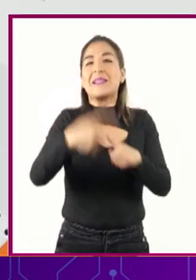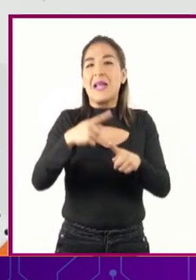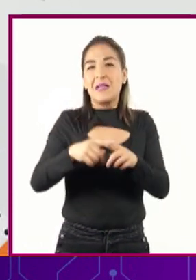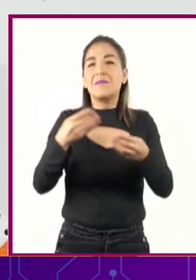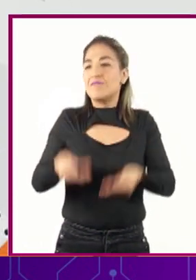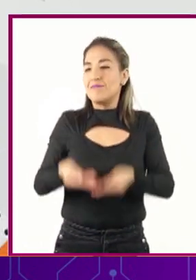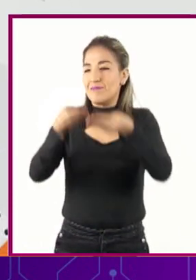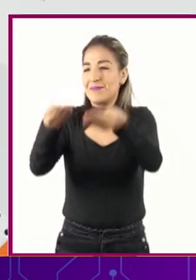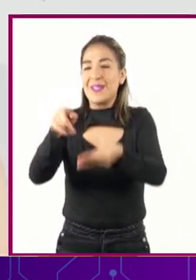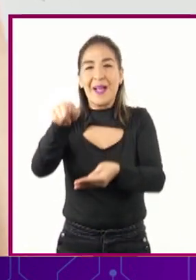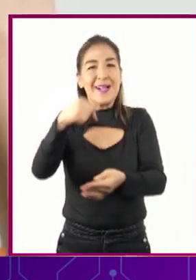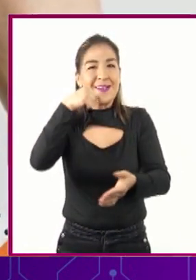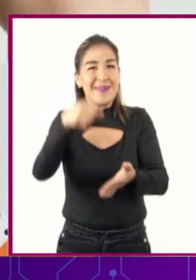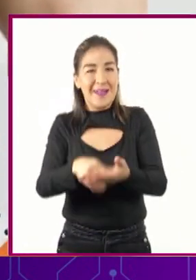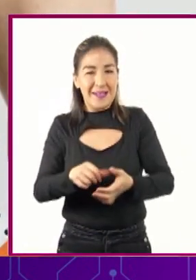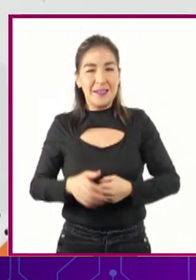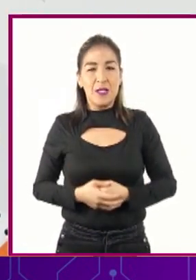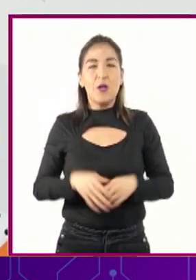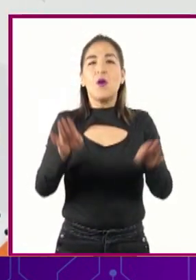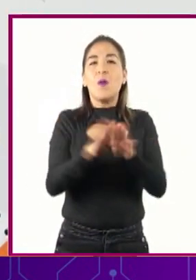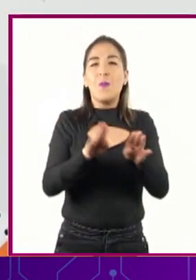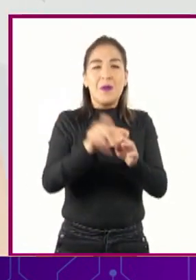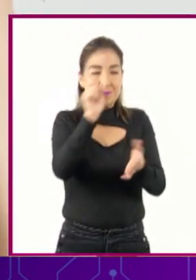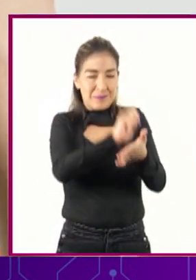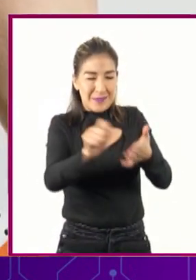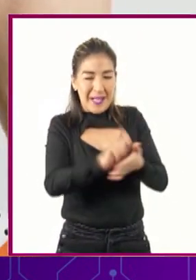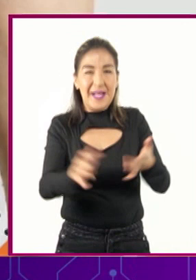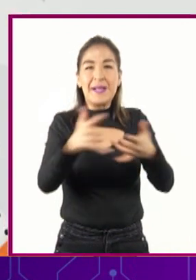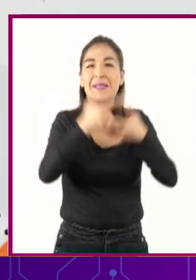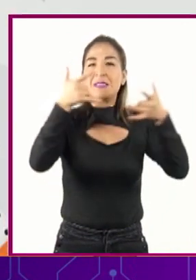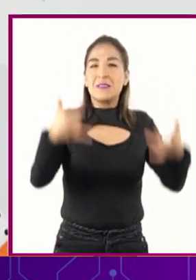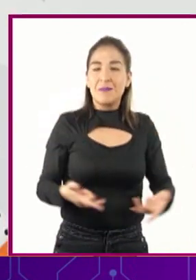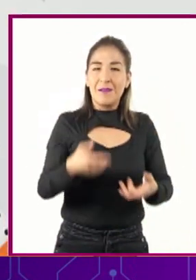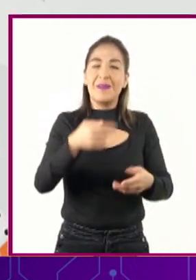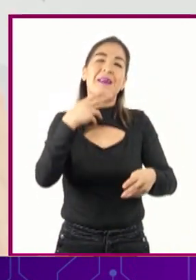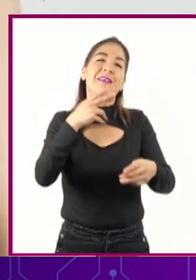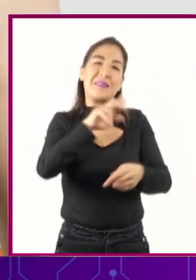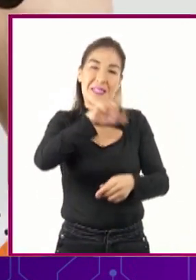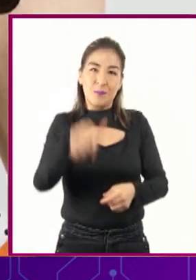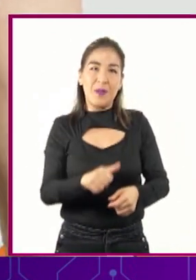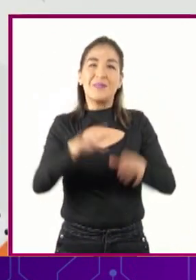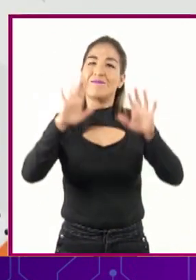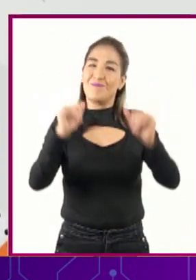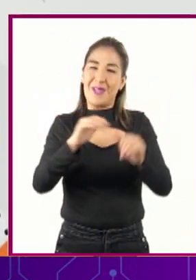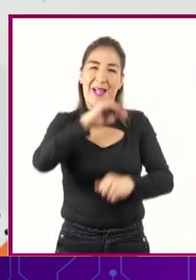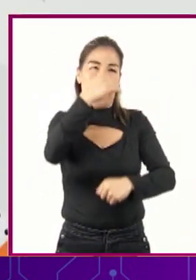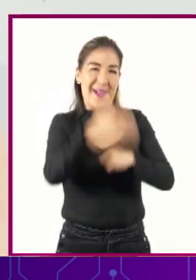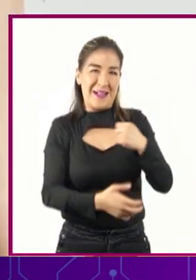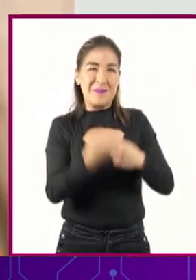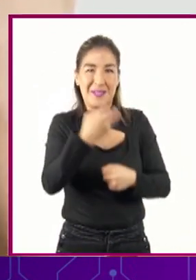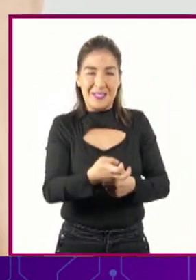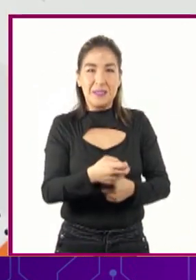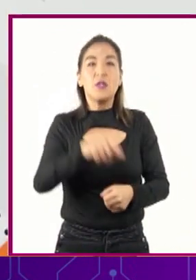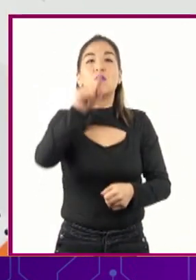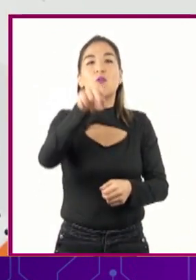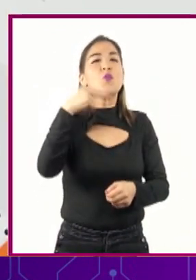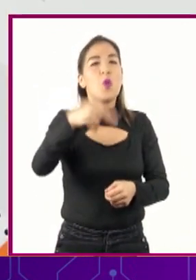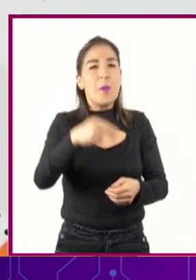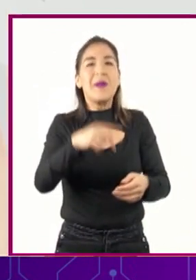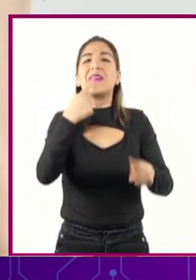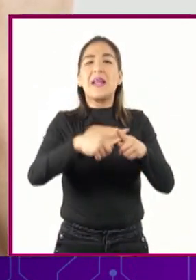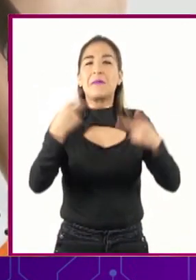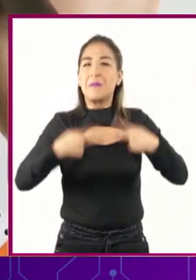va dirigida, el desarrollo de los hechos y la despedida, y la firma o nombre de quien